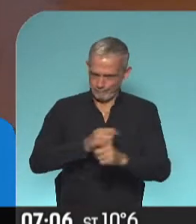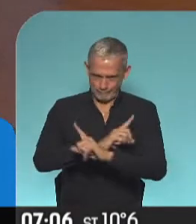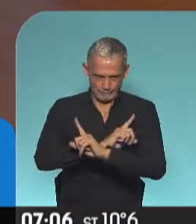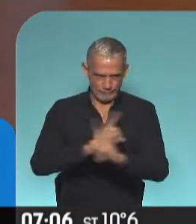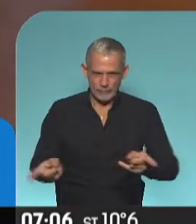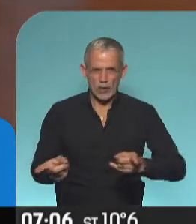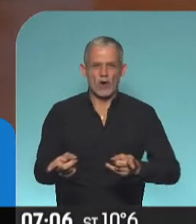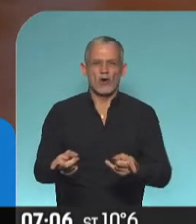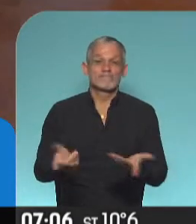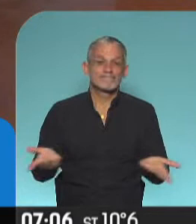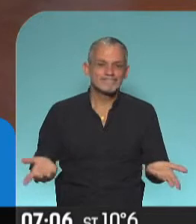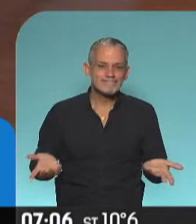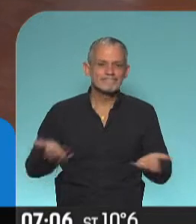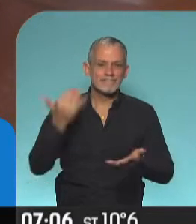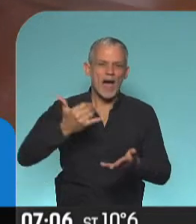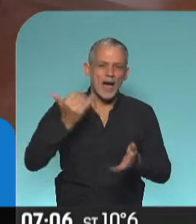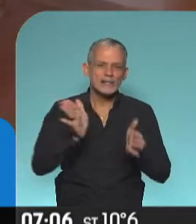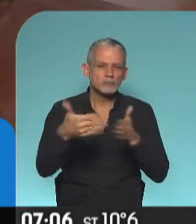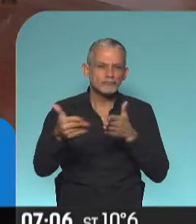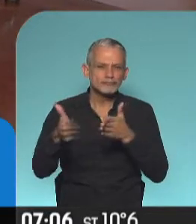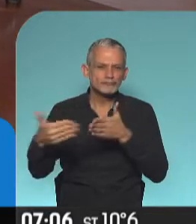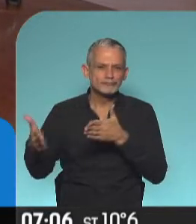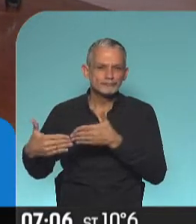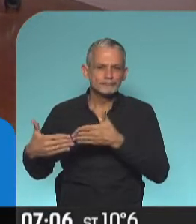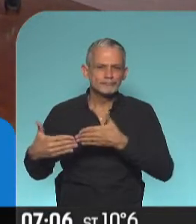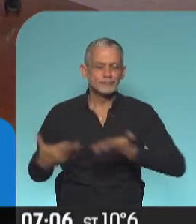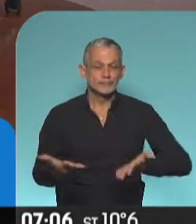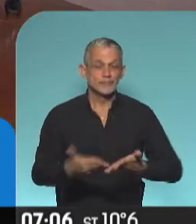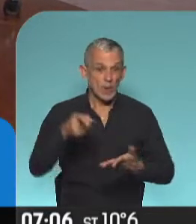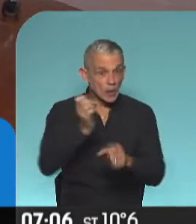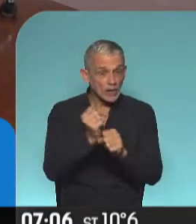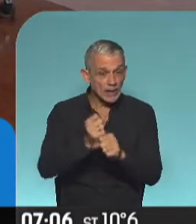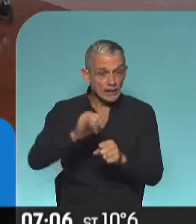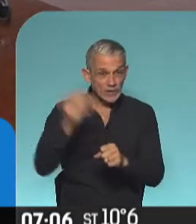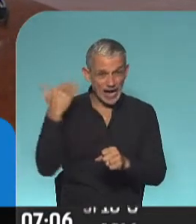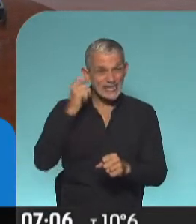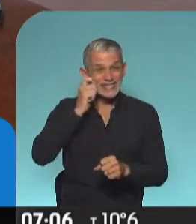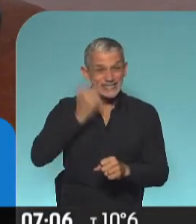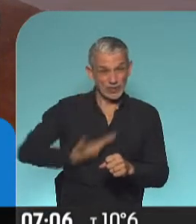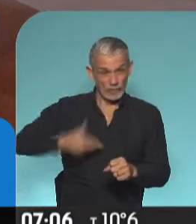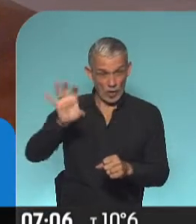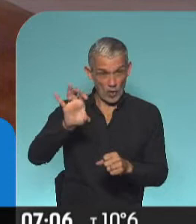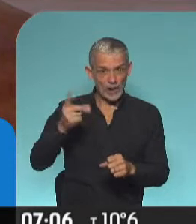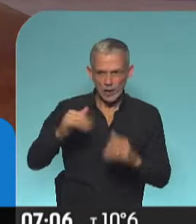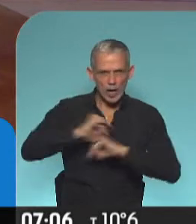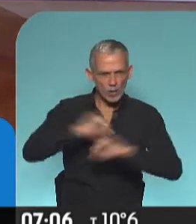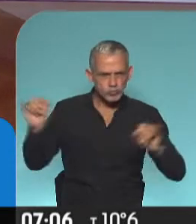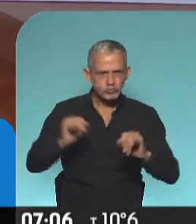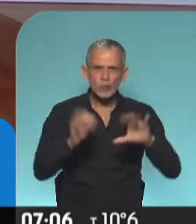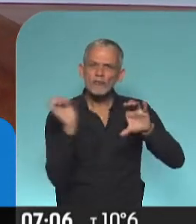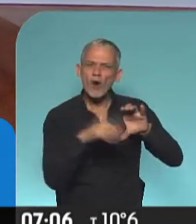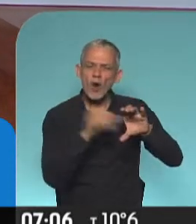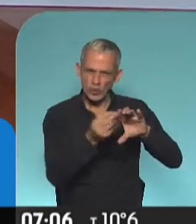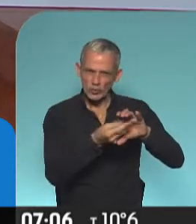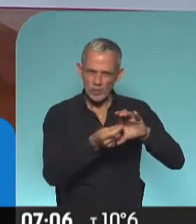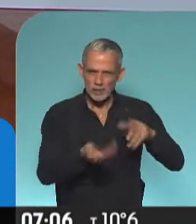estar funcionando, tampoco va a estar habilitado. Pero sí es cierto que se está trabajando. Ayer el gobernador Axel Kicillof anunció un fondo de